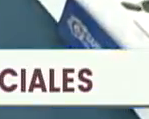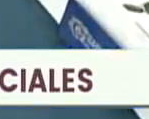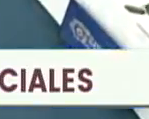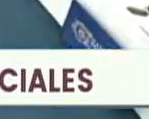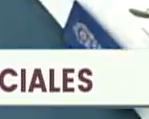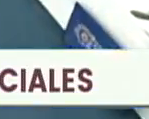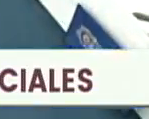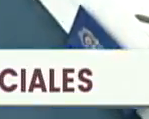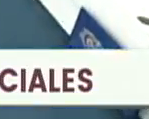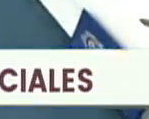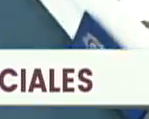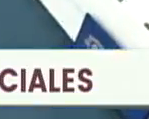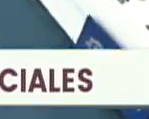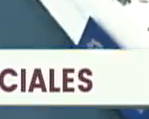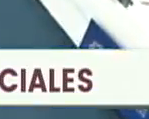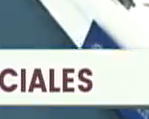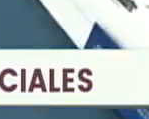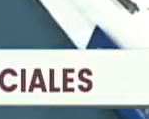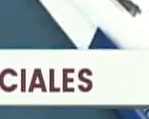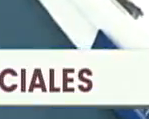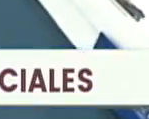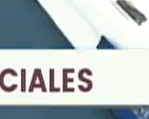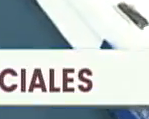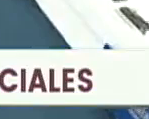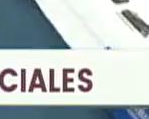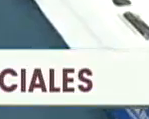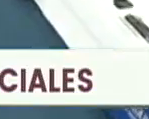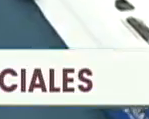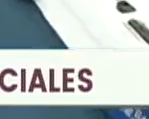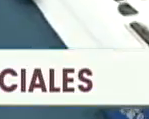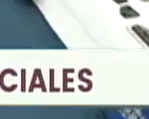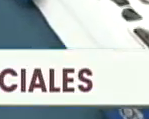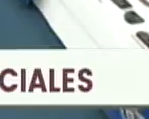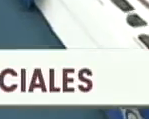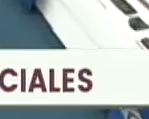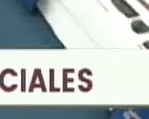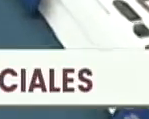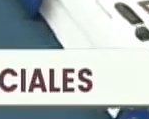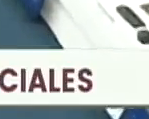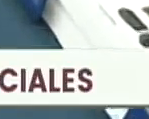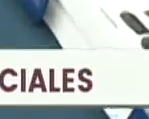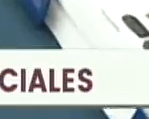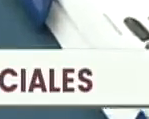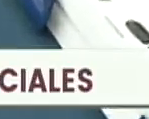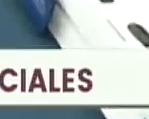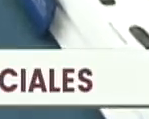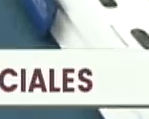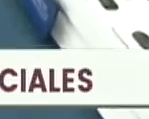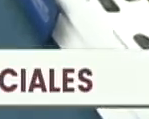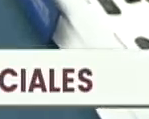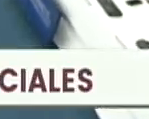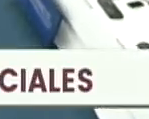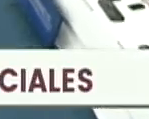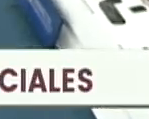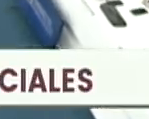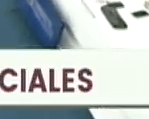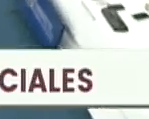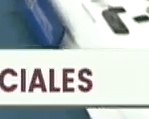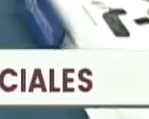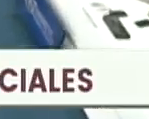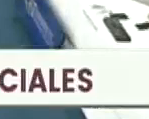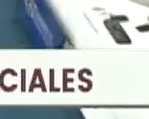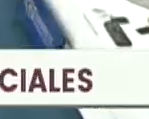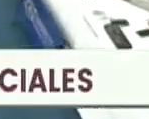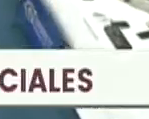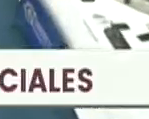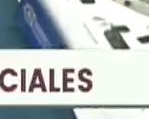en el centro de todas las atenciones, para que llegue la educación pública gratuita y de calidad, para que llegue